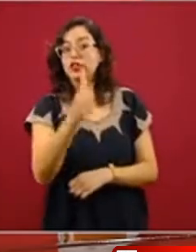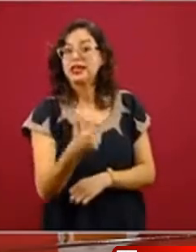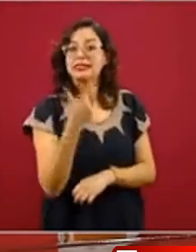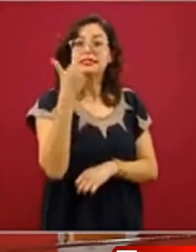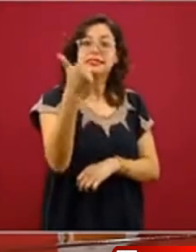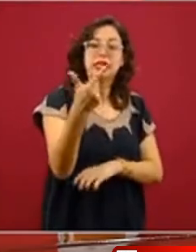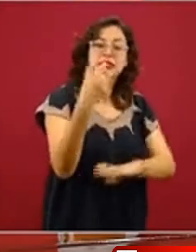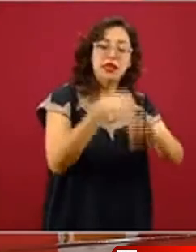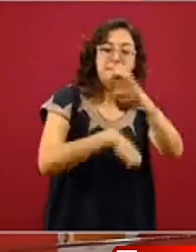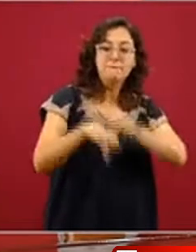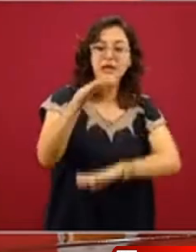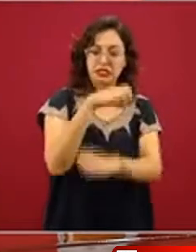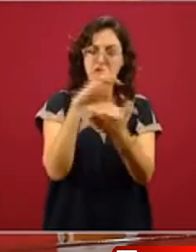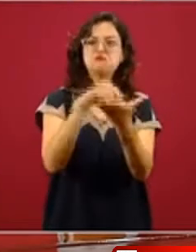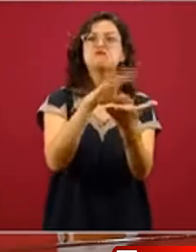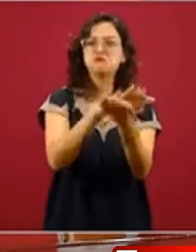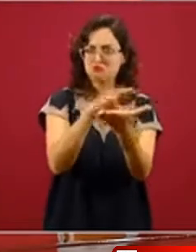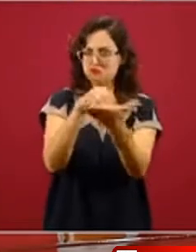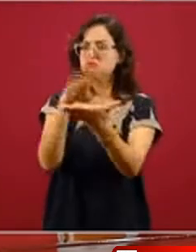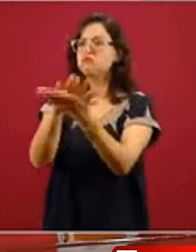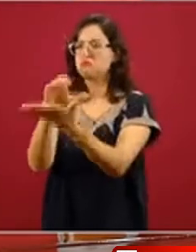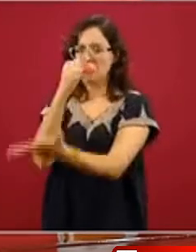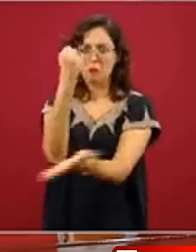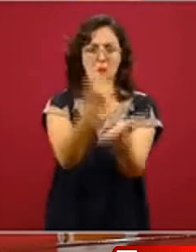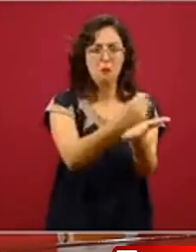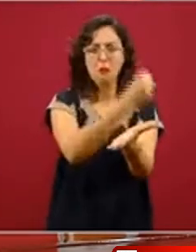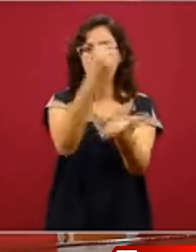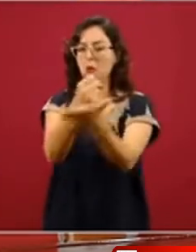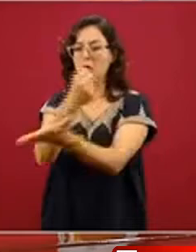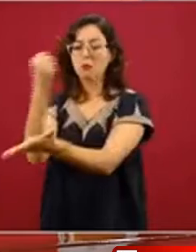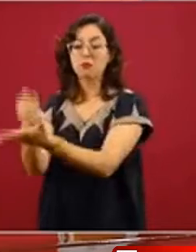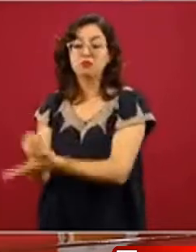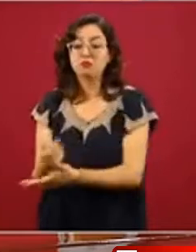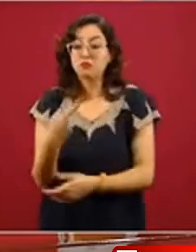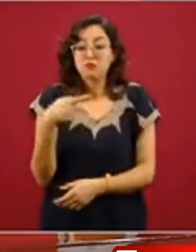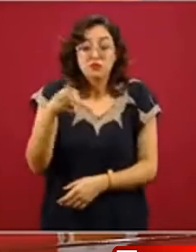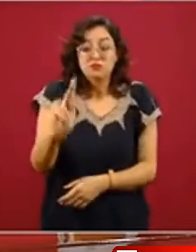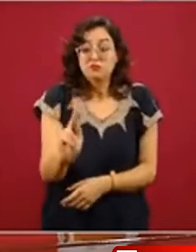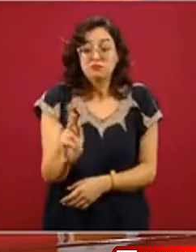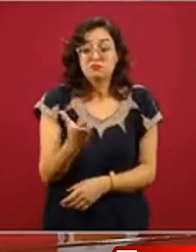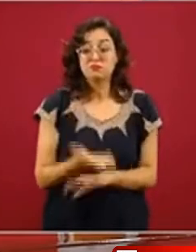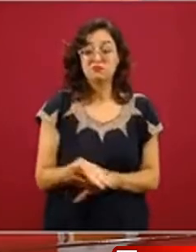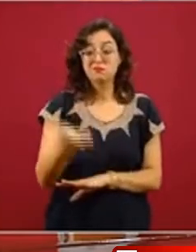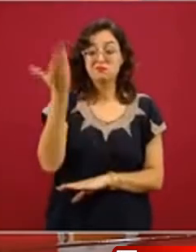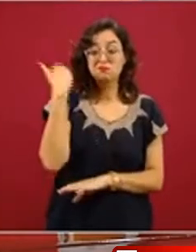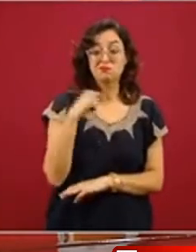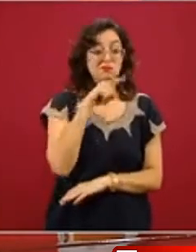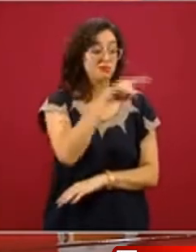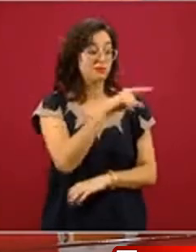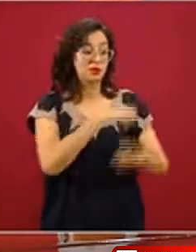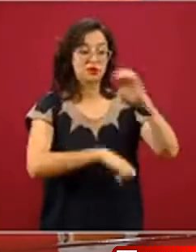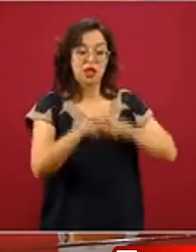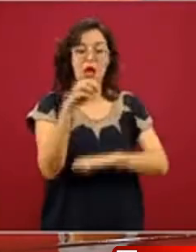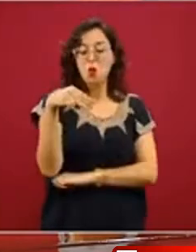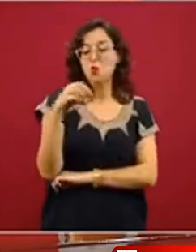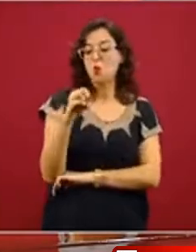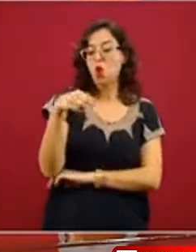tienen registro sanitario en México, esta compañía de facto es una compañía monopólica.